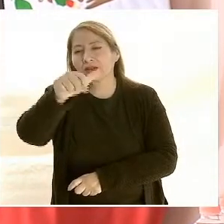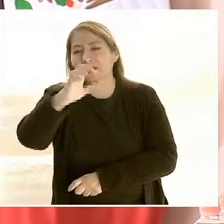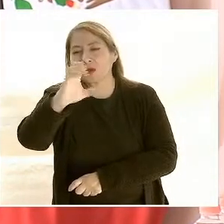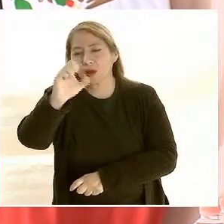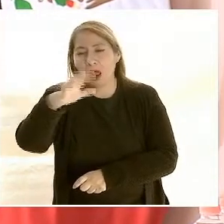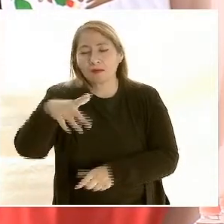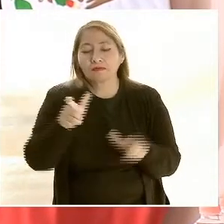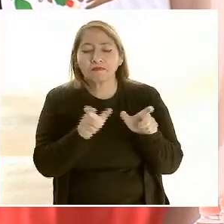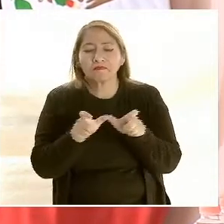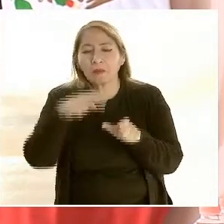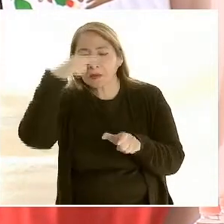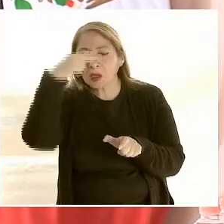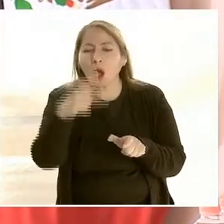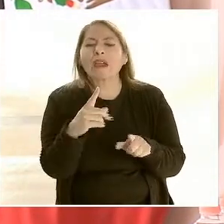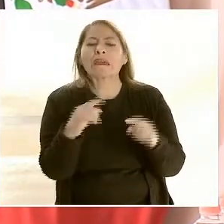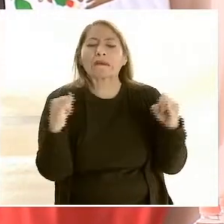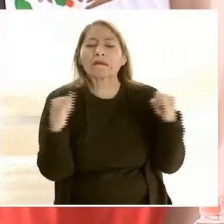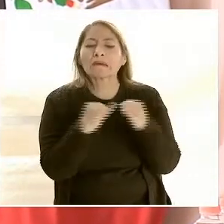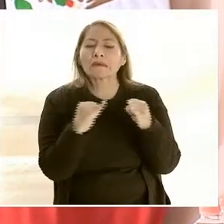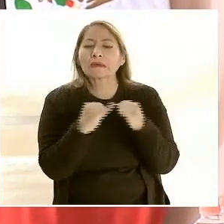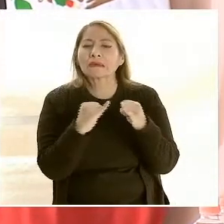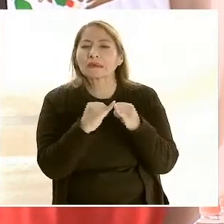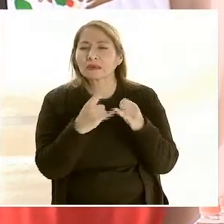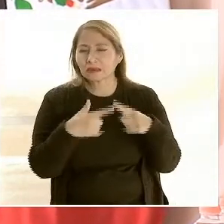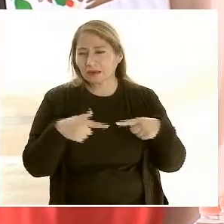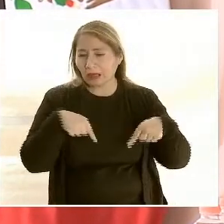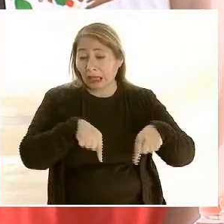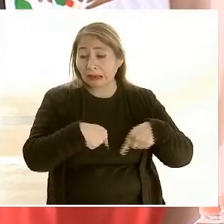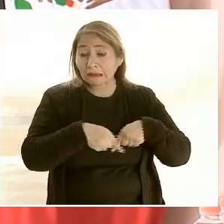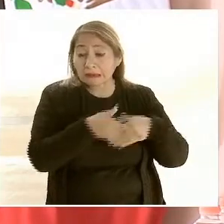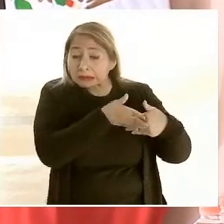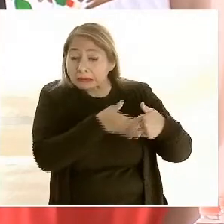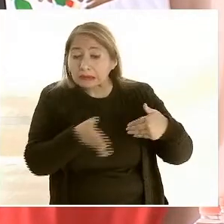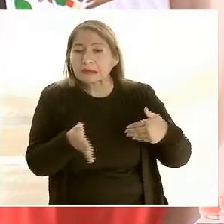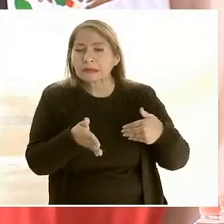una institución que se